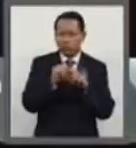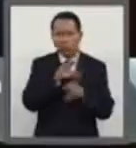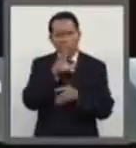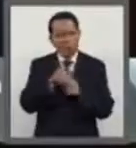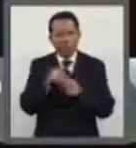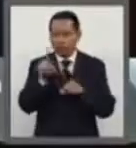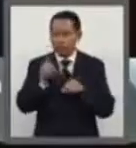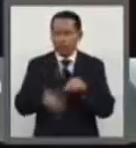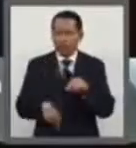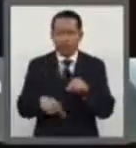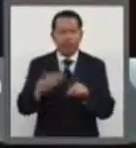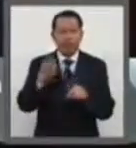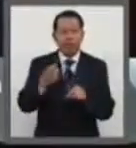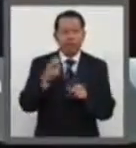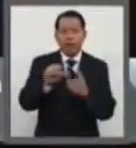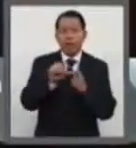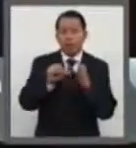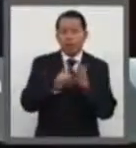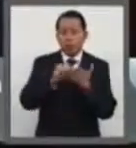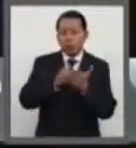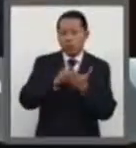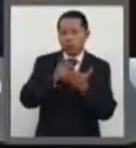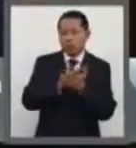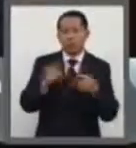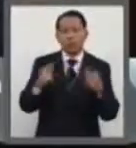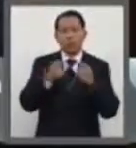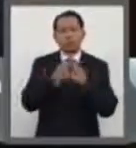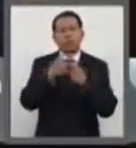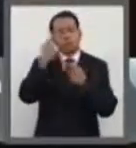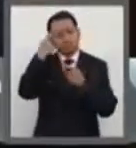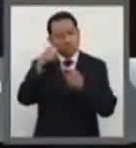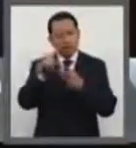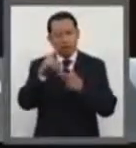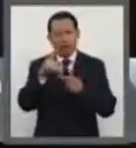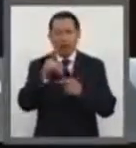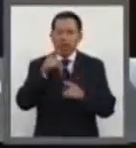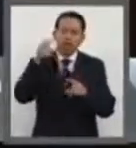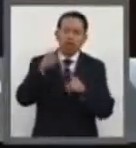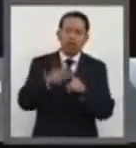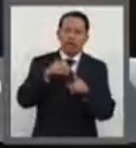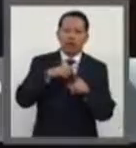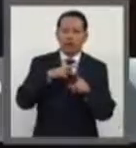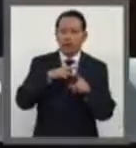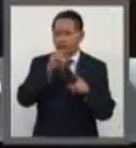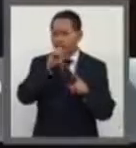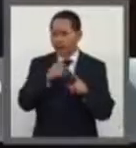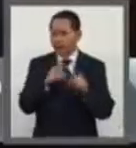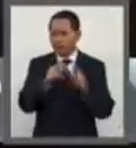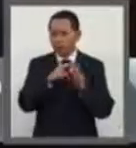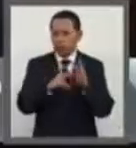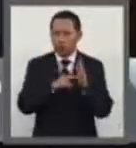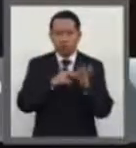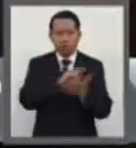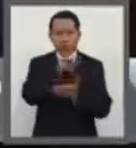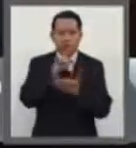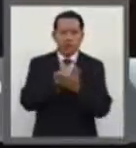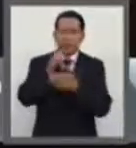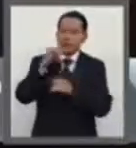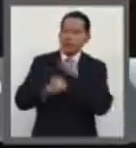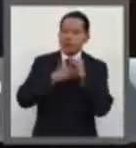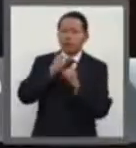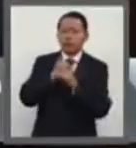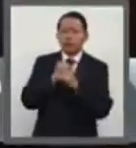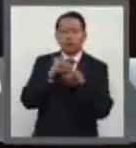que la redacción actual del artículo se contrapone al espíritu de la norma y de la normatividad